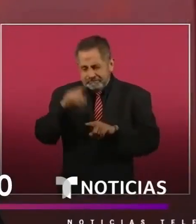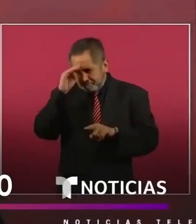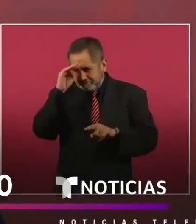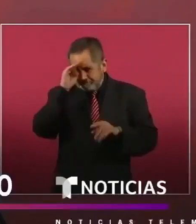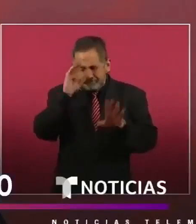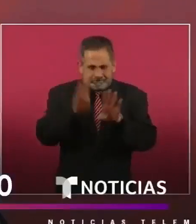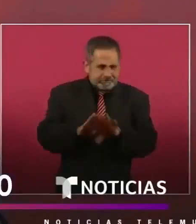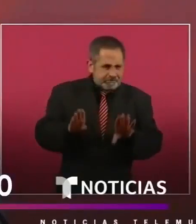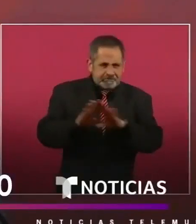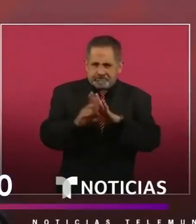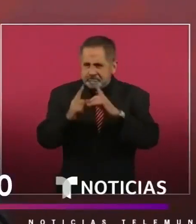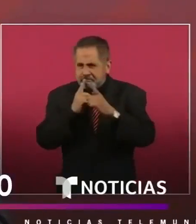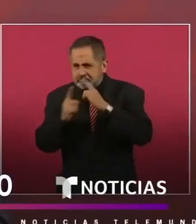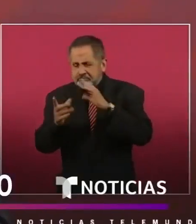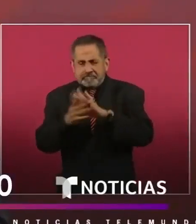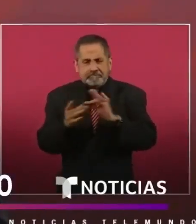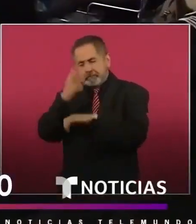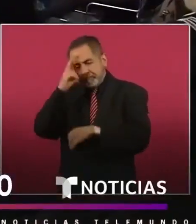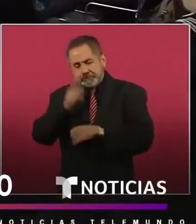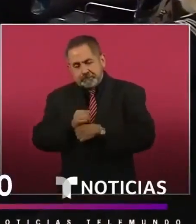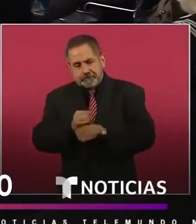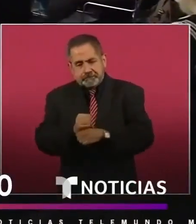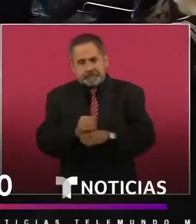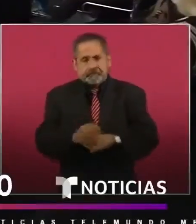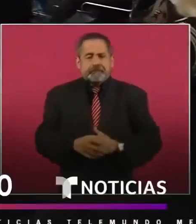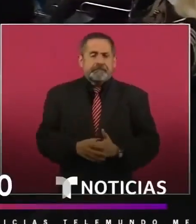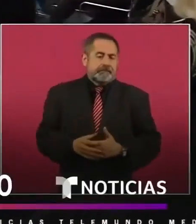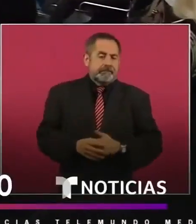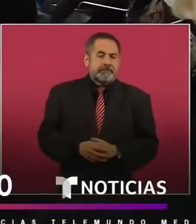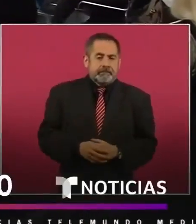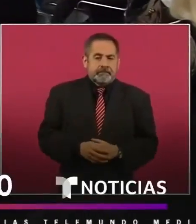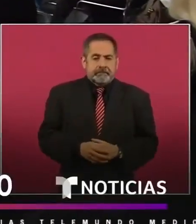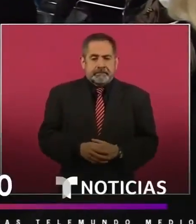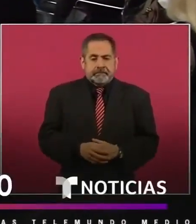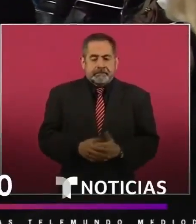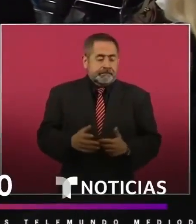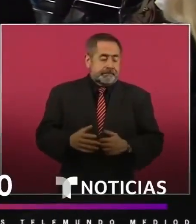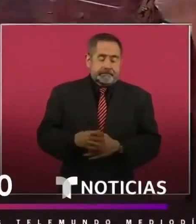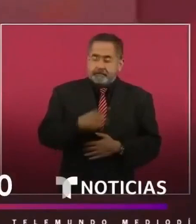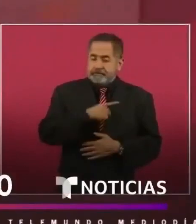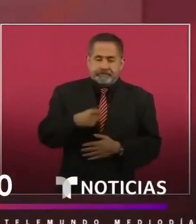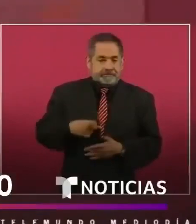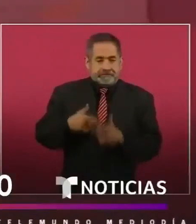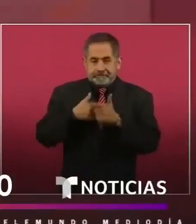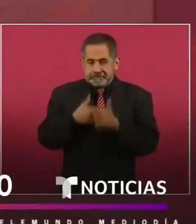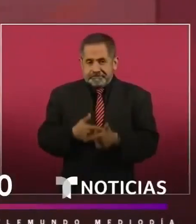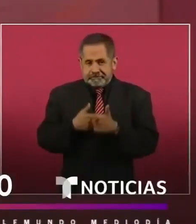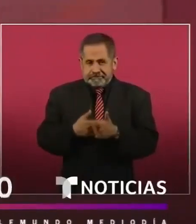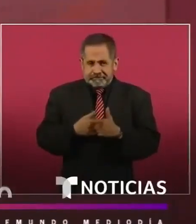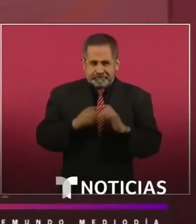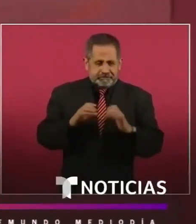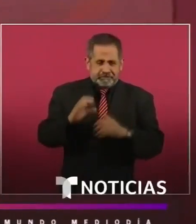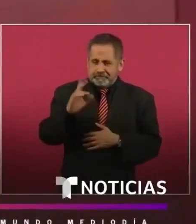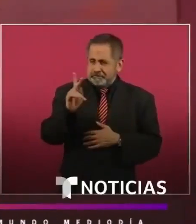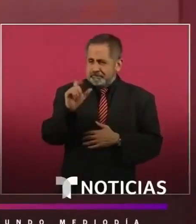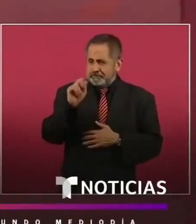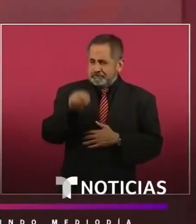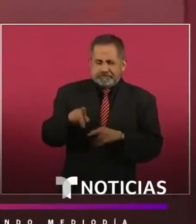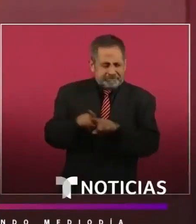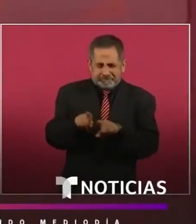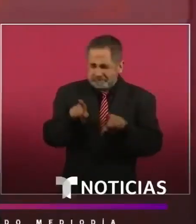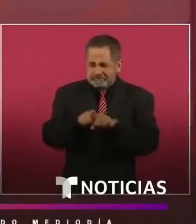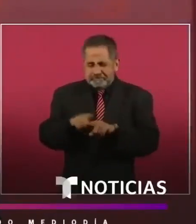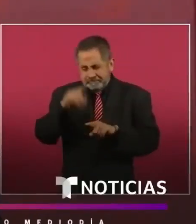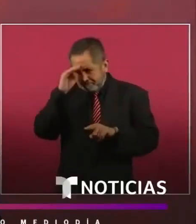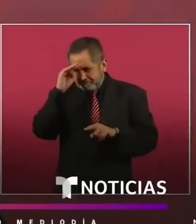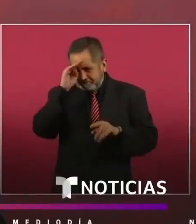con abrazos y no balazos. Tenemos que continuar con la misma estrategia,